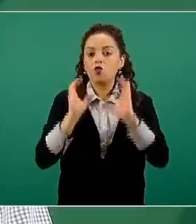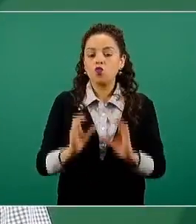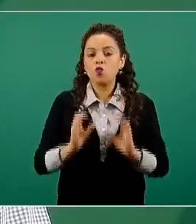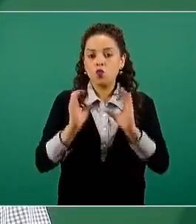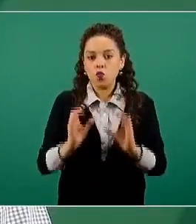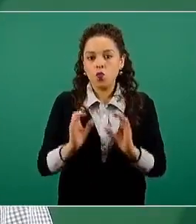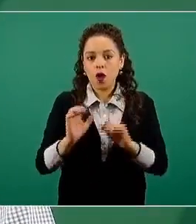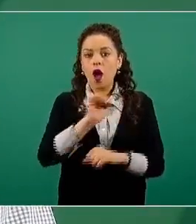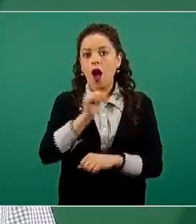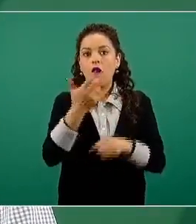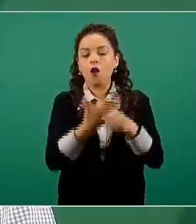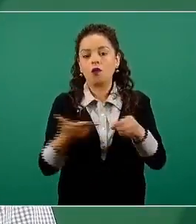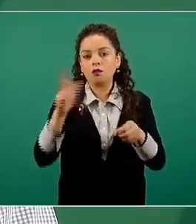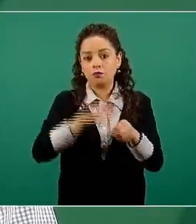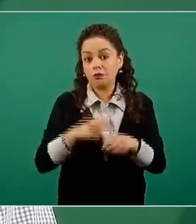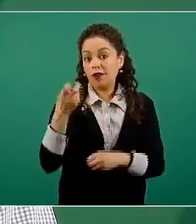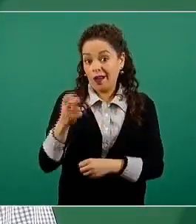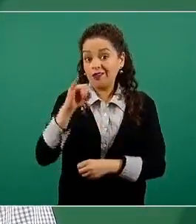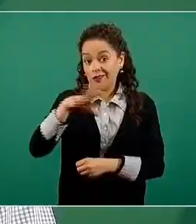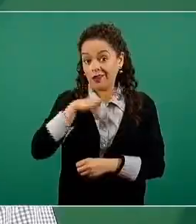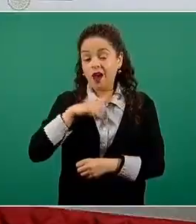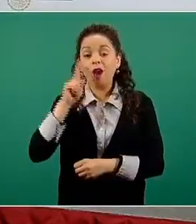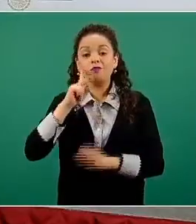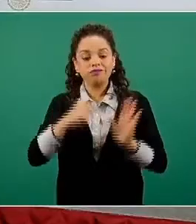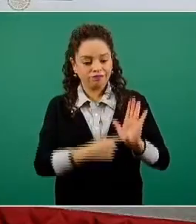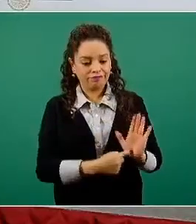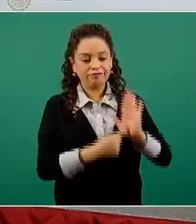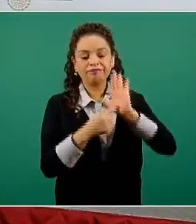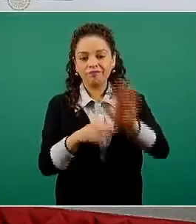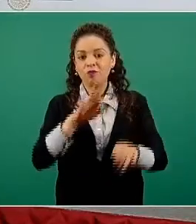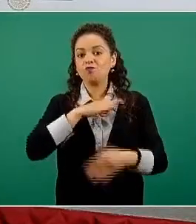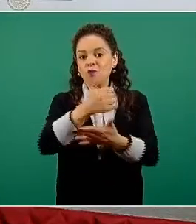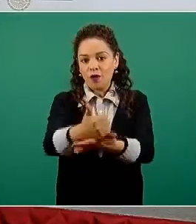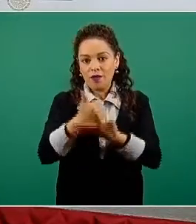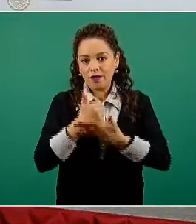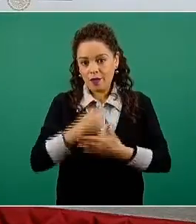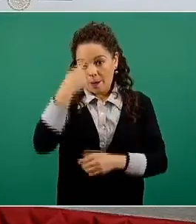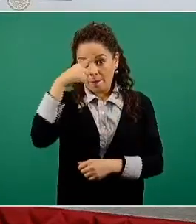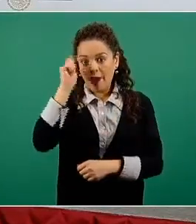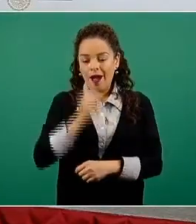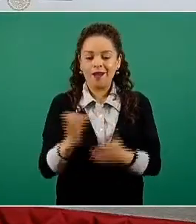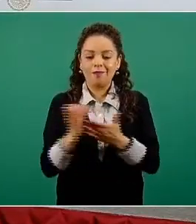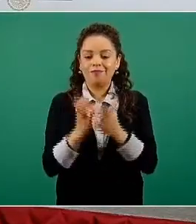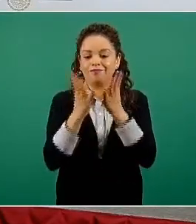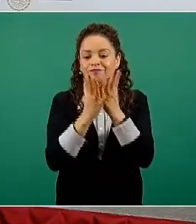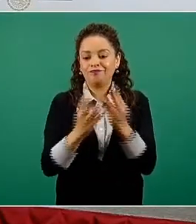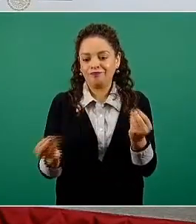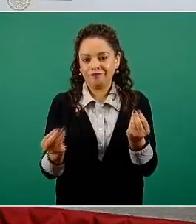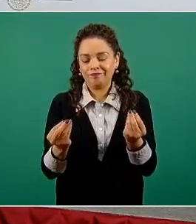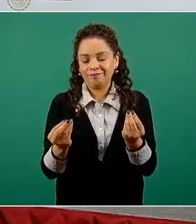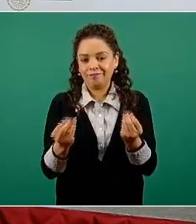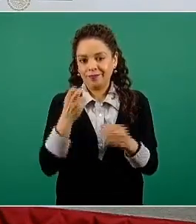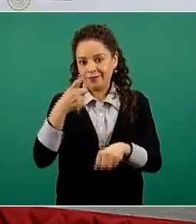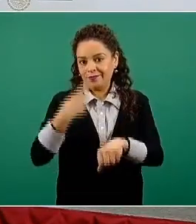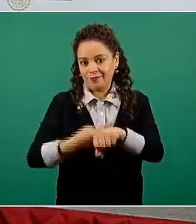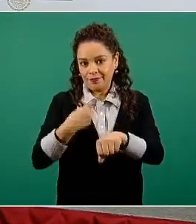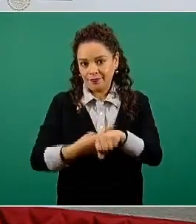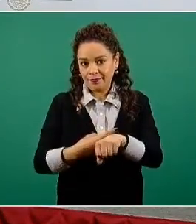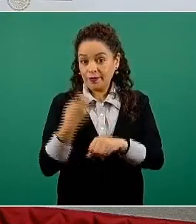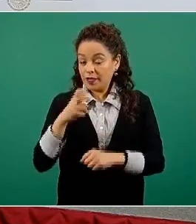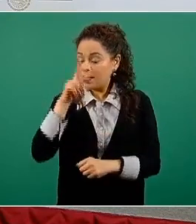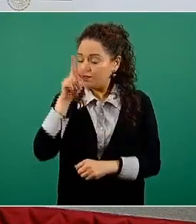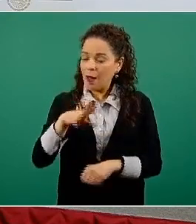están comprobados, que sí me van a ayudar a poder superar la enfermedad. Entonces ese es realmente el